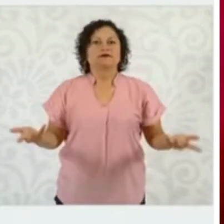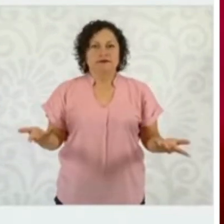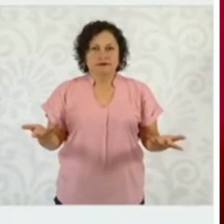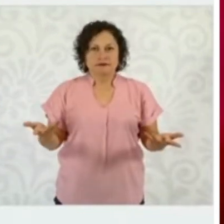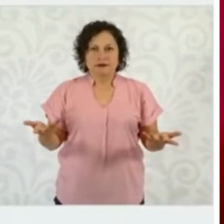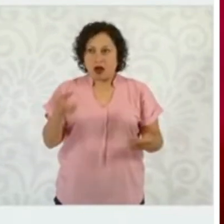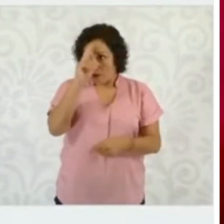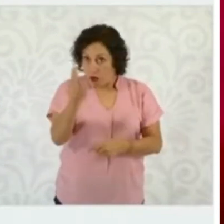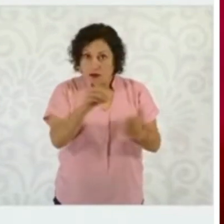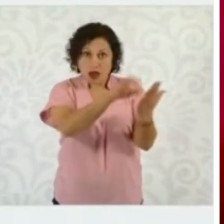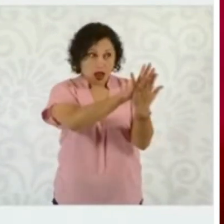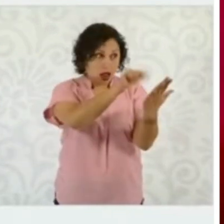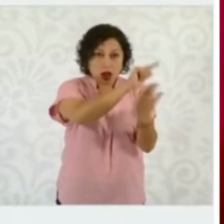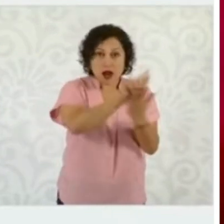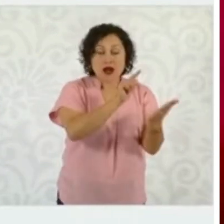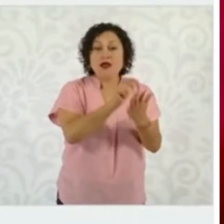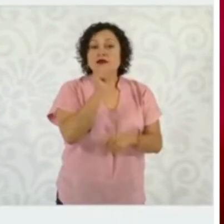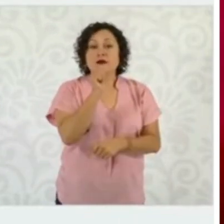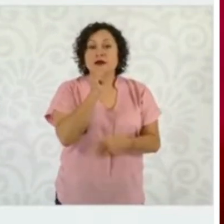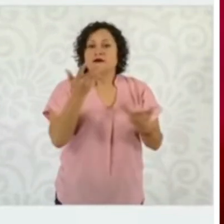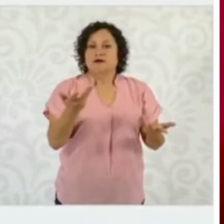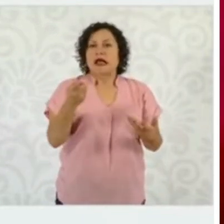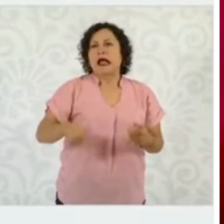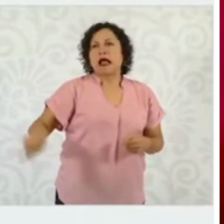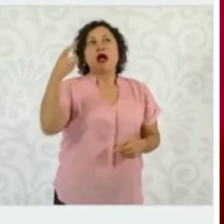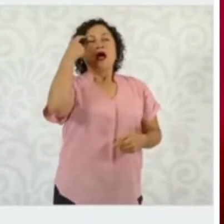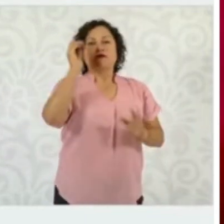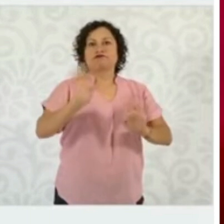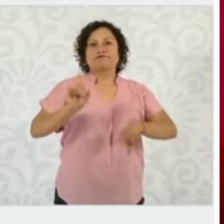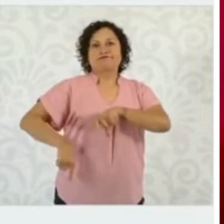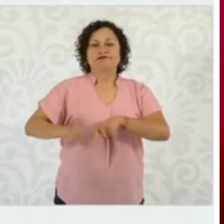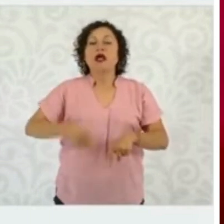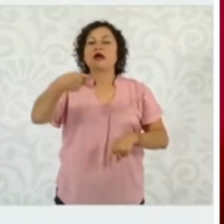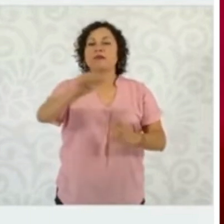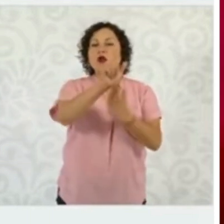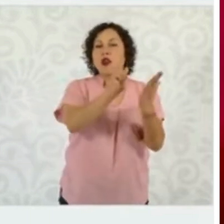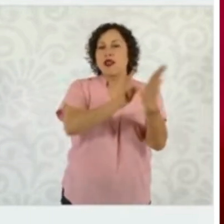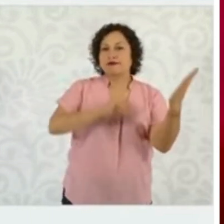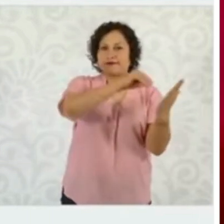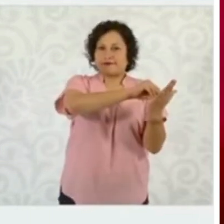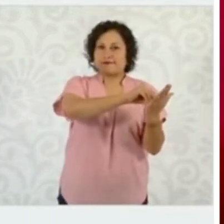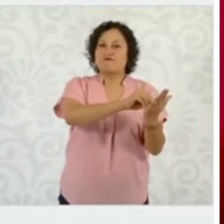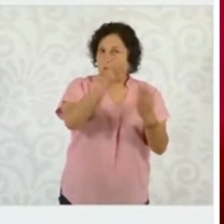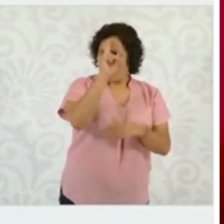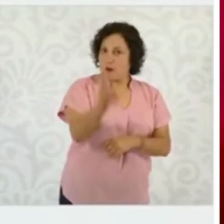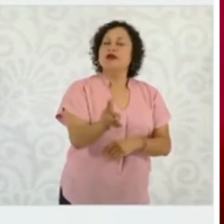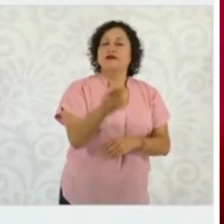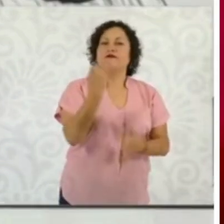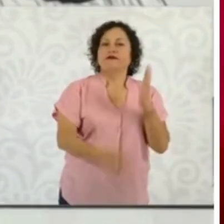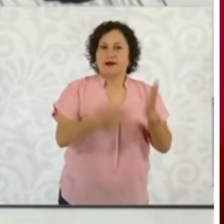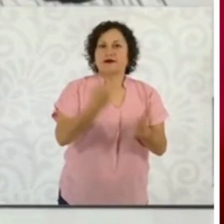está formalmente prohibido, aunque ya prácticamente no se vende. Entonces que ya están prohibidos incluso en otros países y que aquí